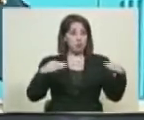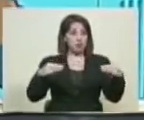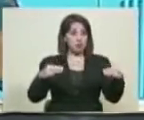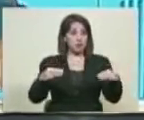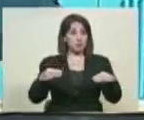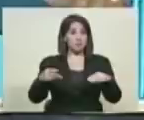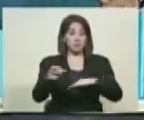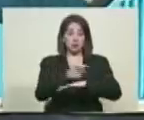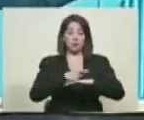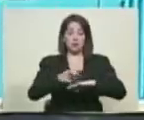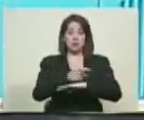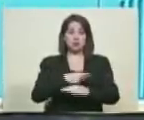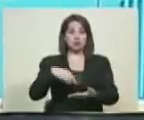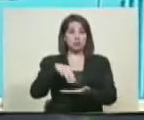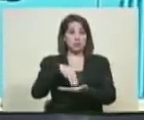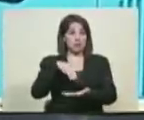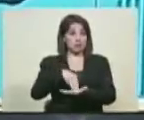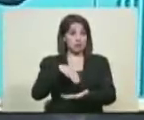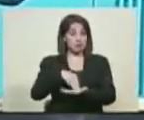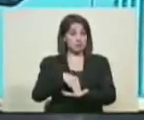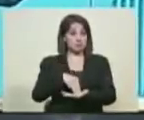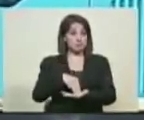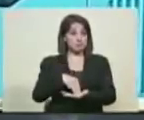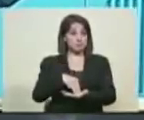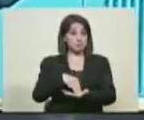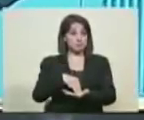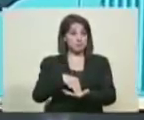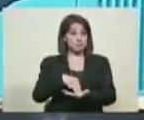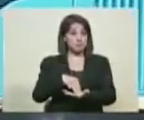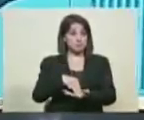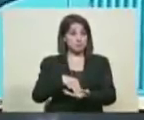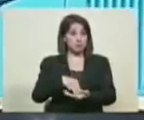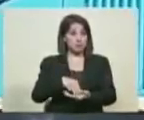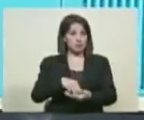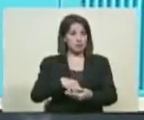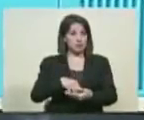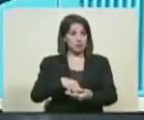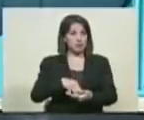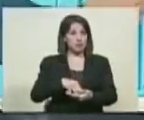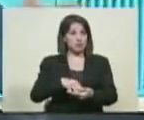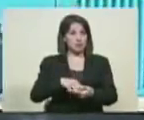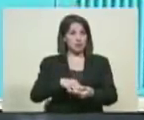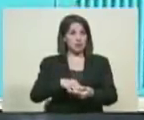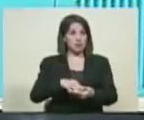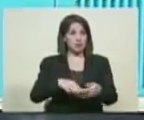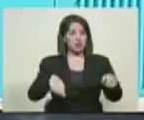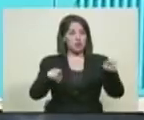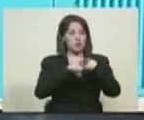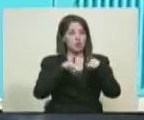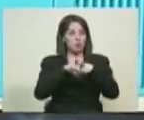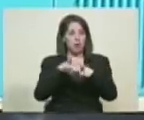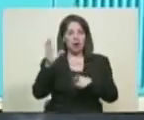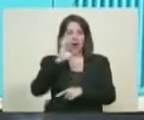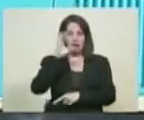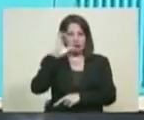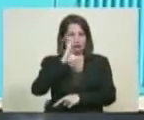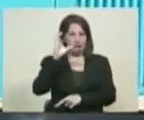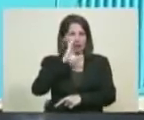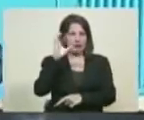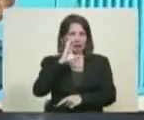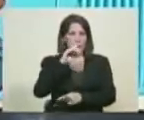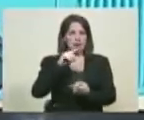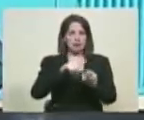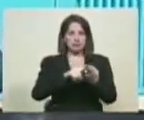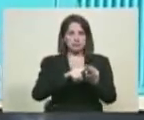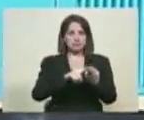Y hablar de Miranda es hablar de la, pudiéramos decir, de la región capital, de la gran región capital. Porque